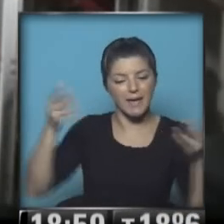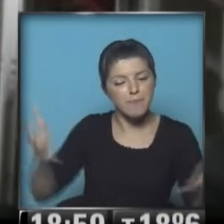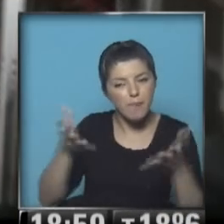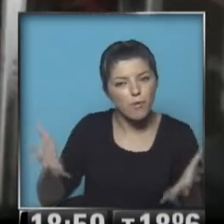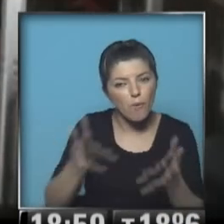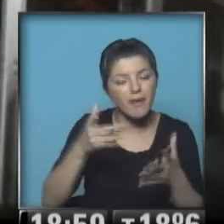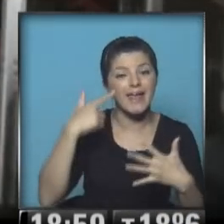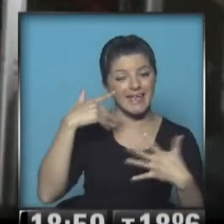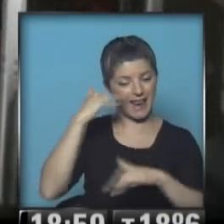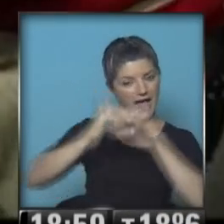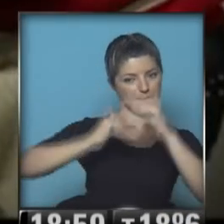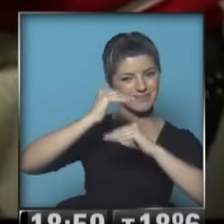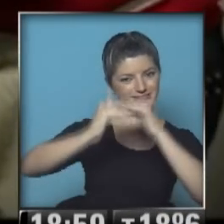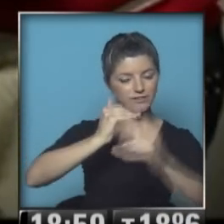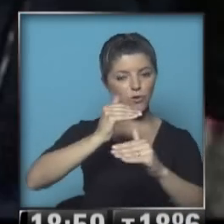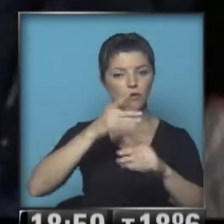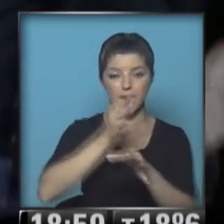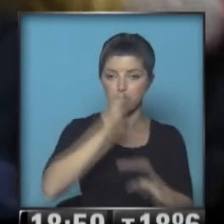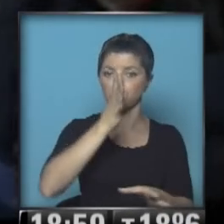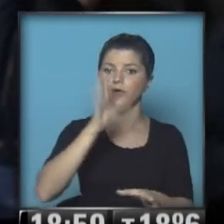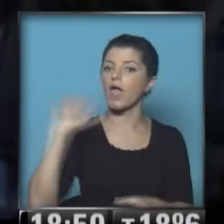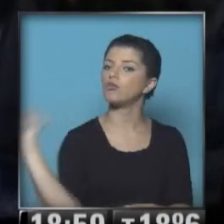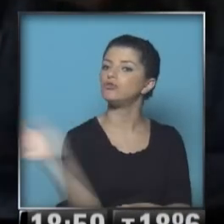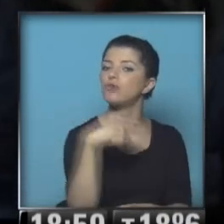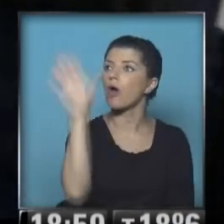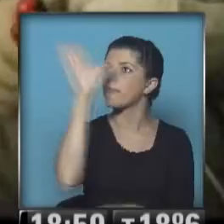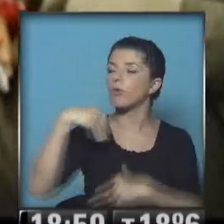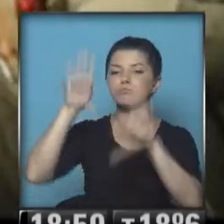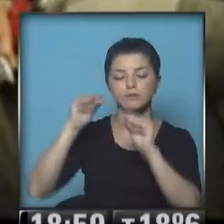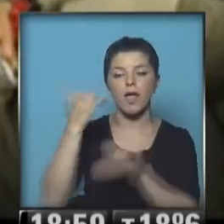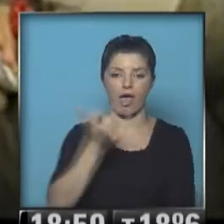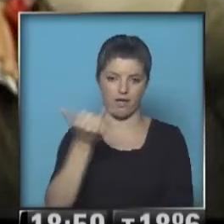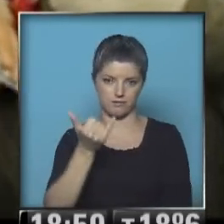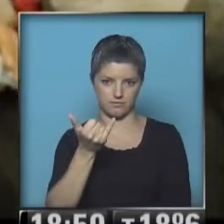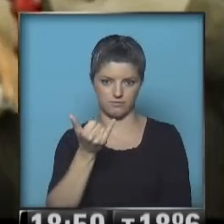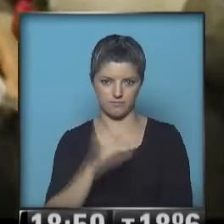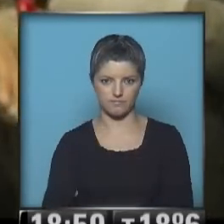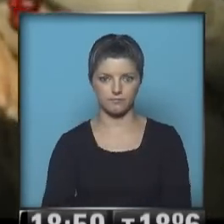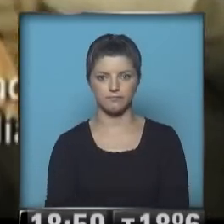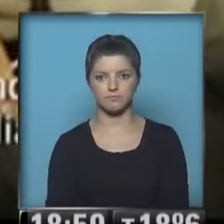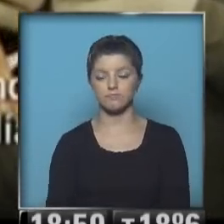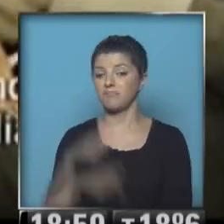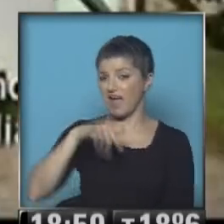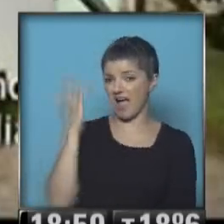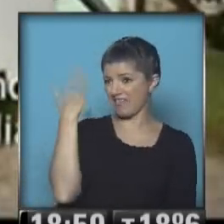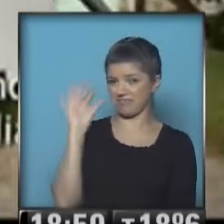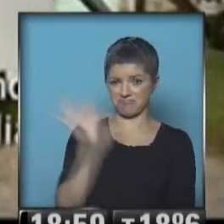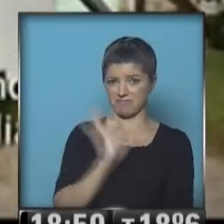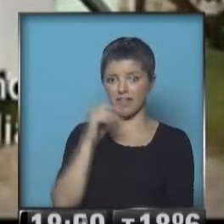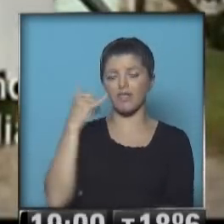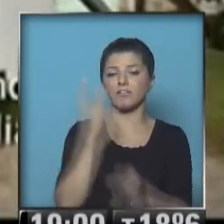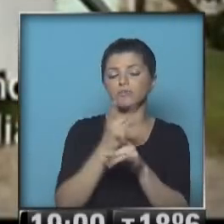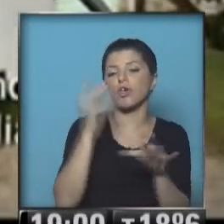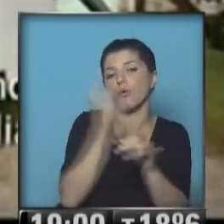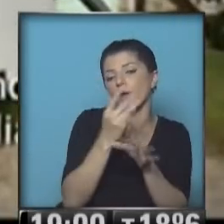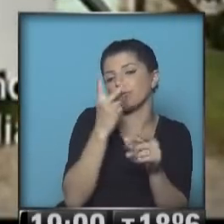profesional y la capacitación laboral estén presentes en todos los rincones de la Argentina. Acá no había nada. Siempre los chicos terminan la